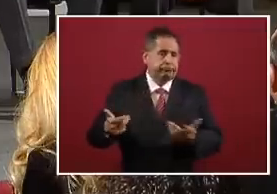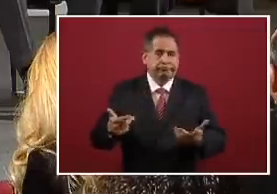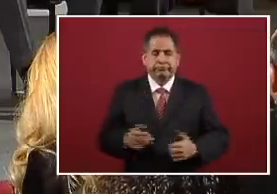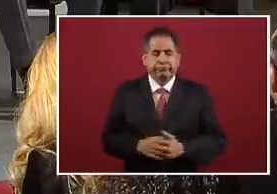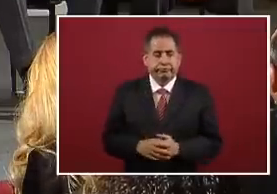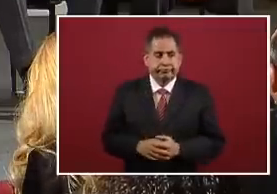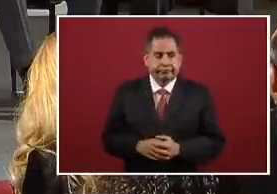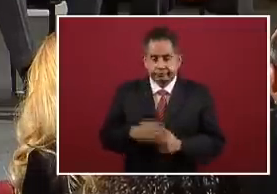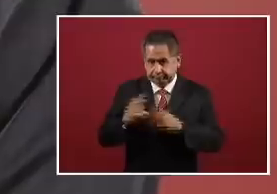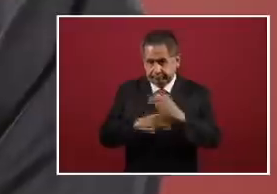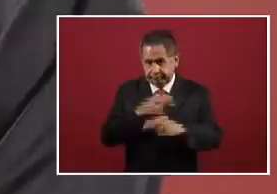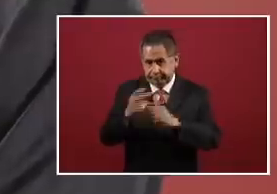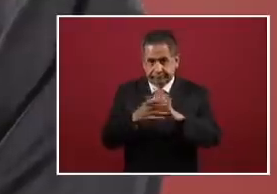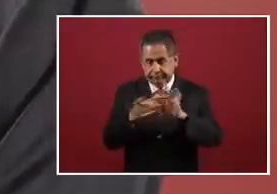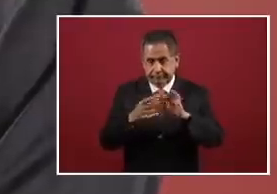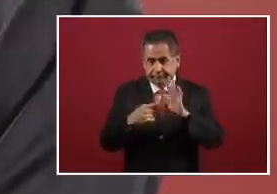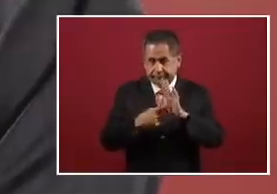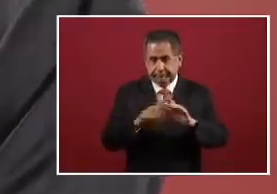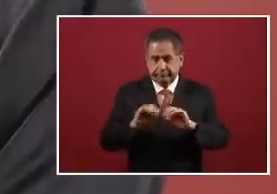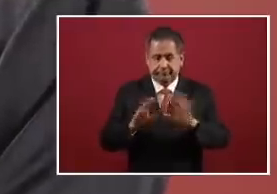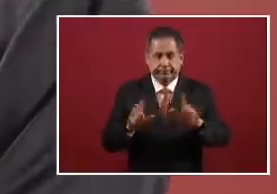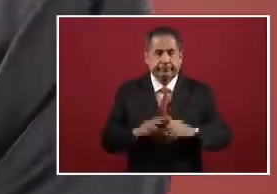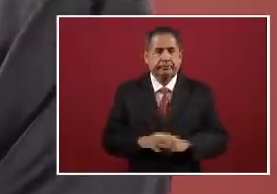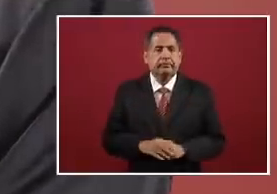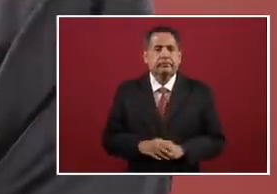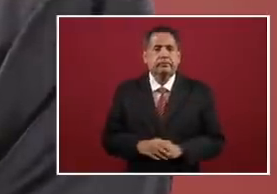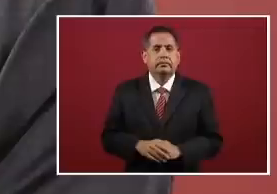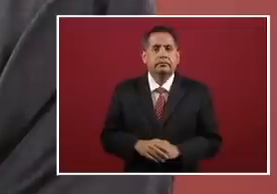Y les voy a dar otro dato.